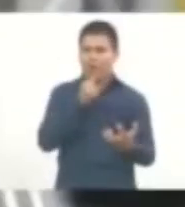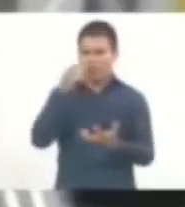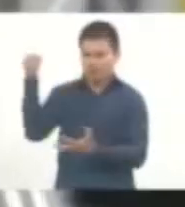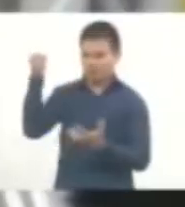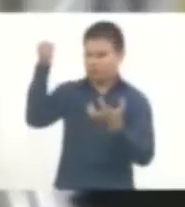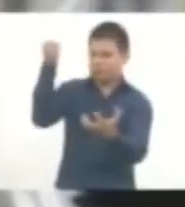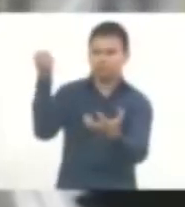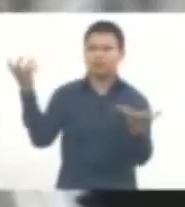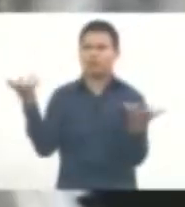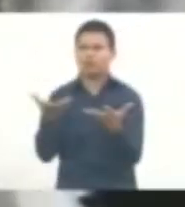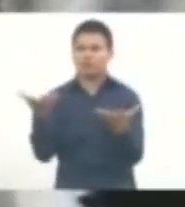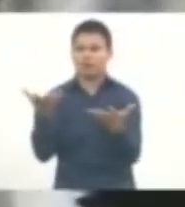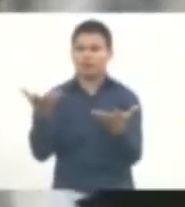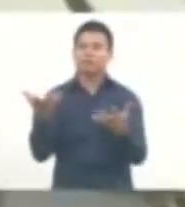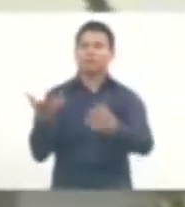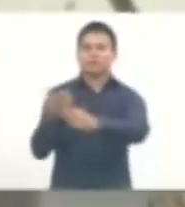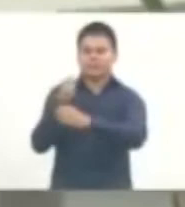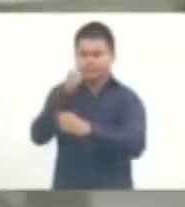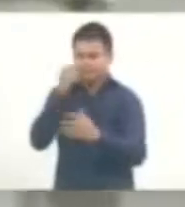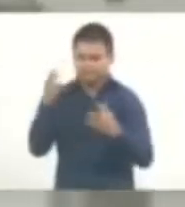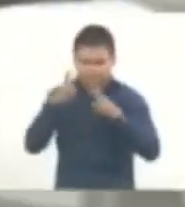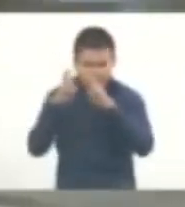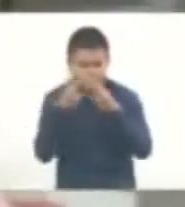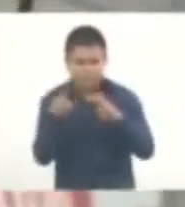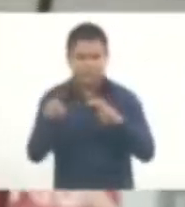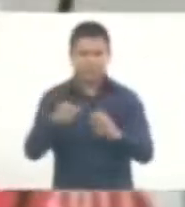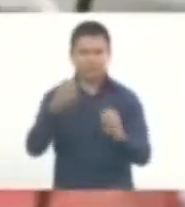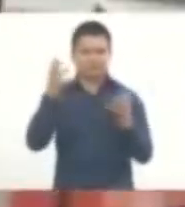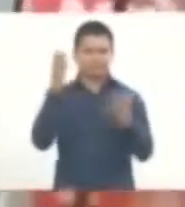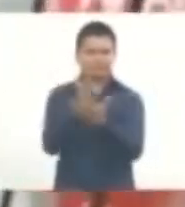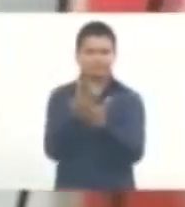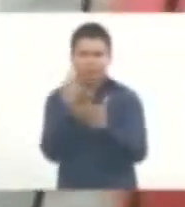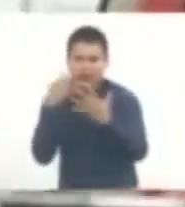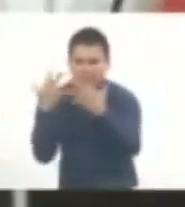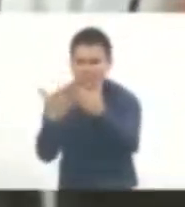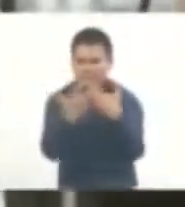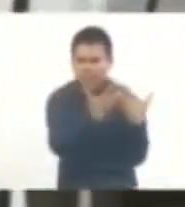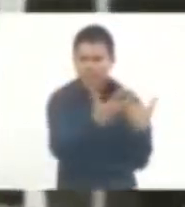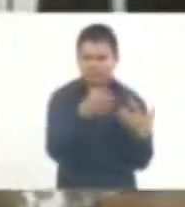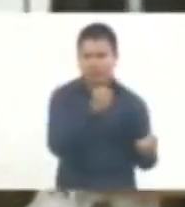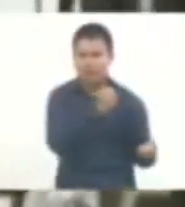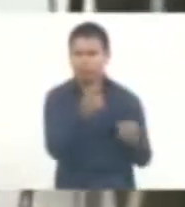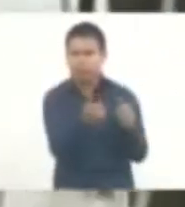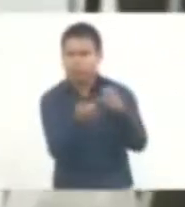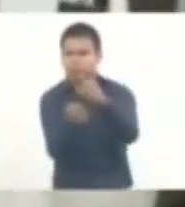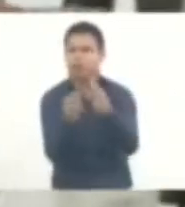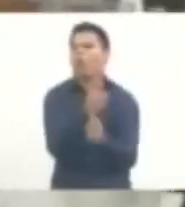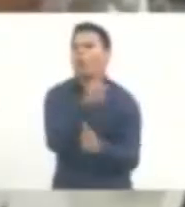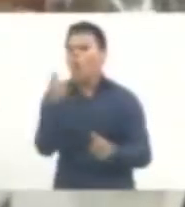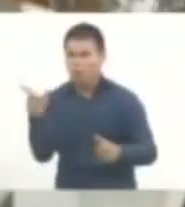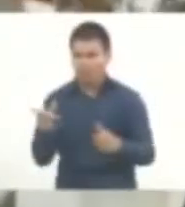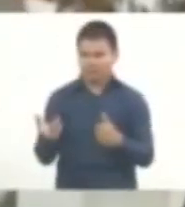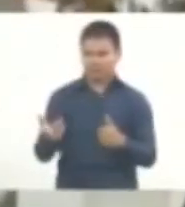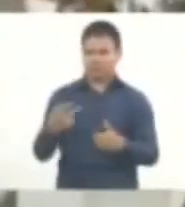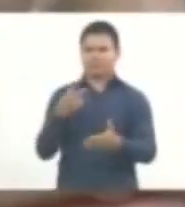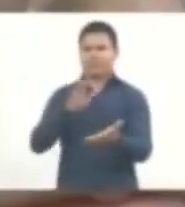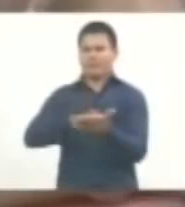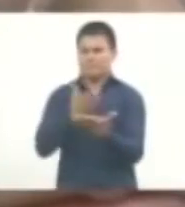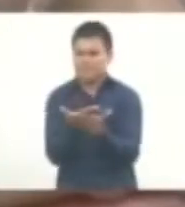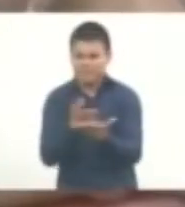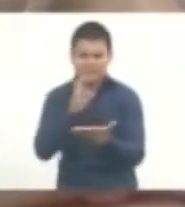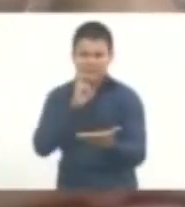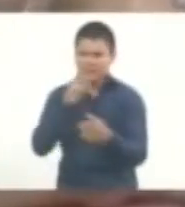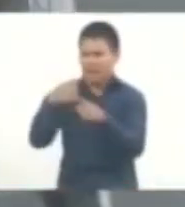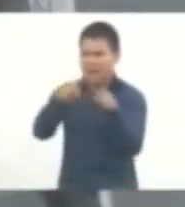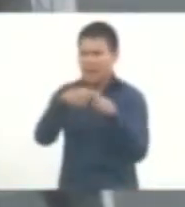pollo y a un spa. Aunque el informe no detalla el uso, también determinó que también se construyeron conjuntos residenciales y espacios que